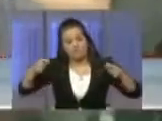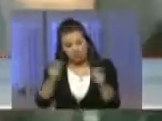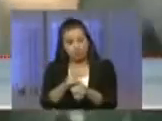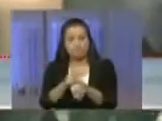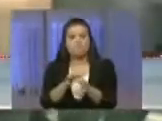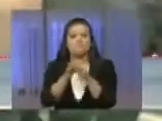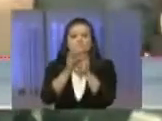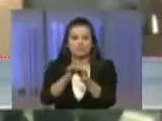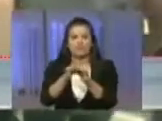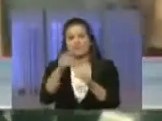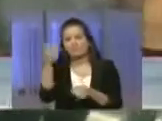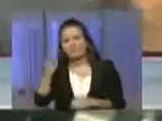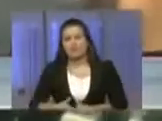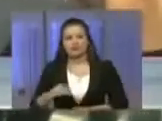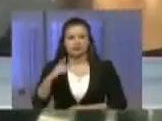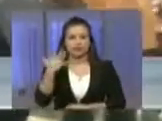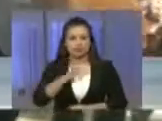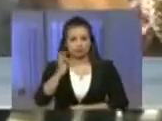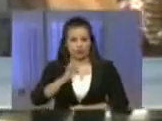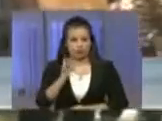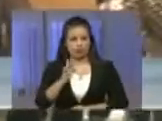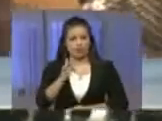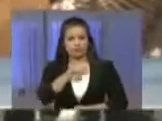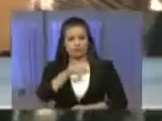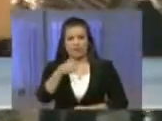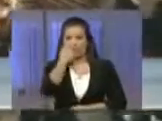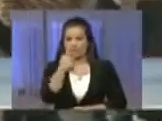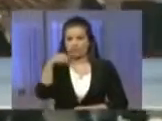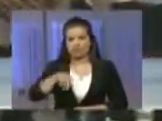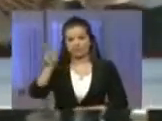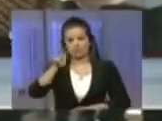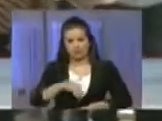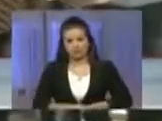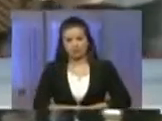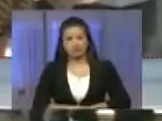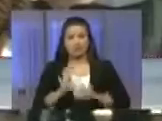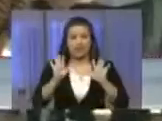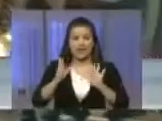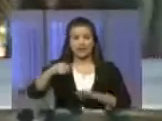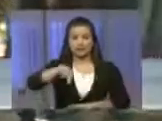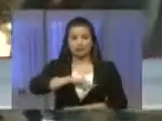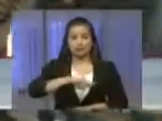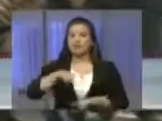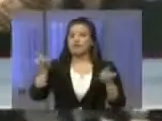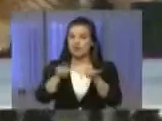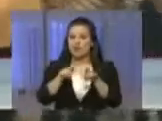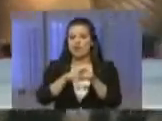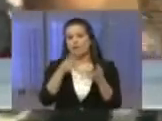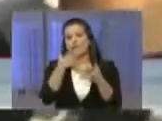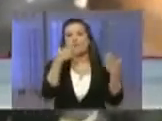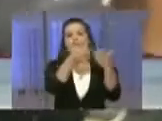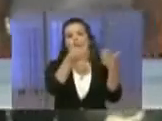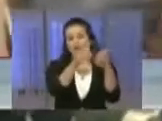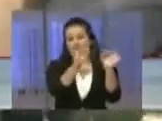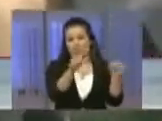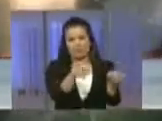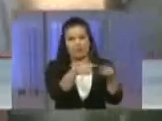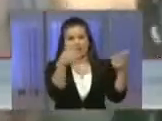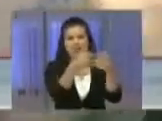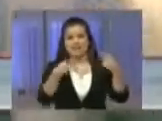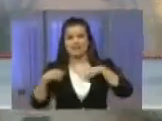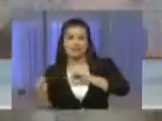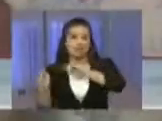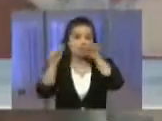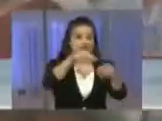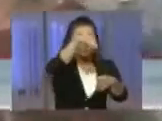5% y la única manera es que nosotros Así como en la guerra en el campo de batalla hay que ir y establecerse